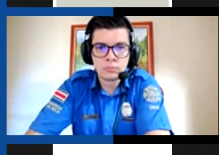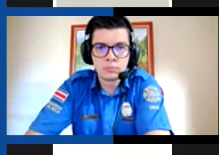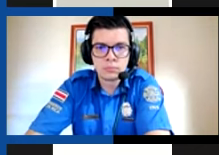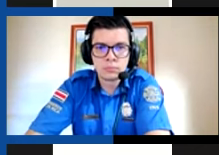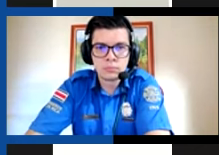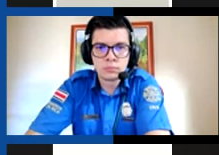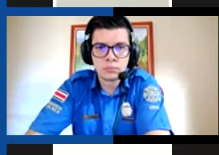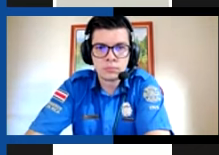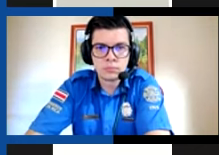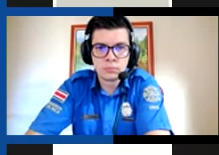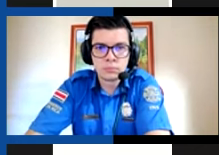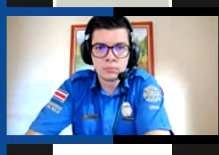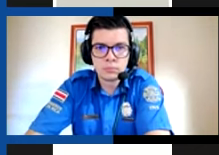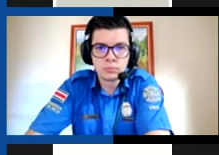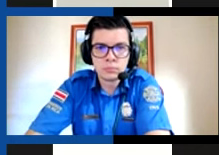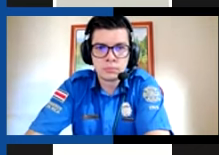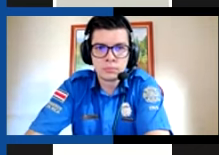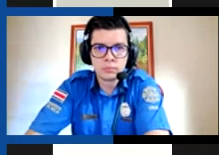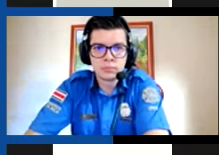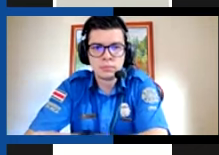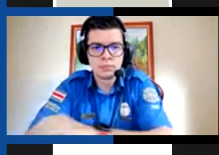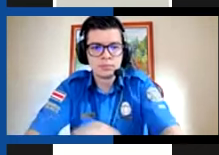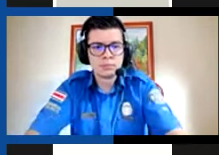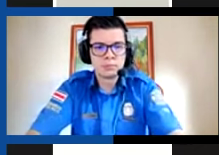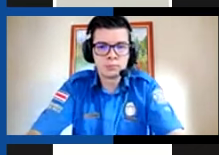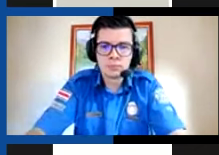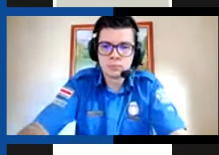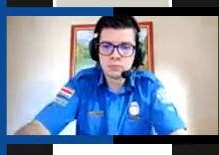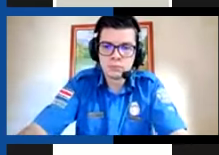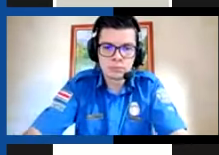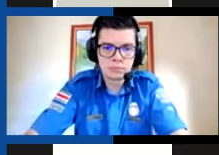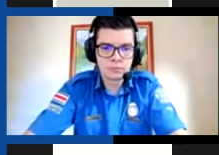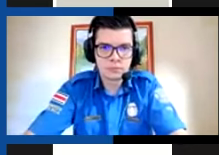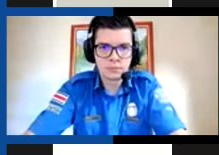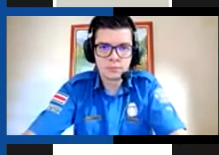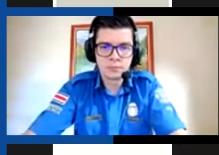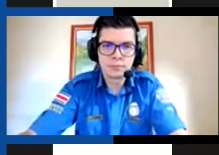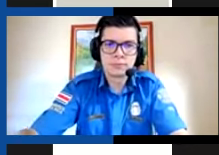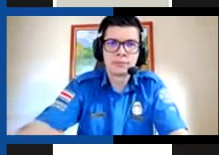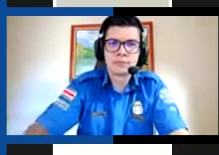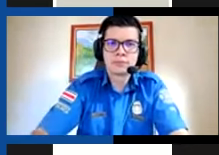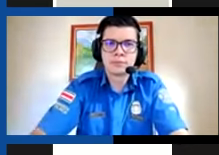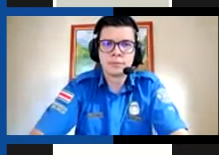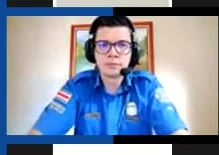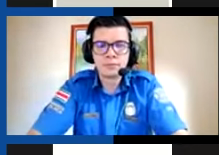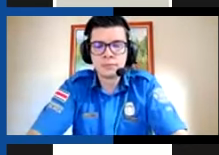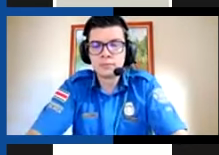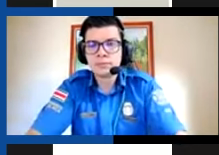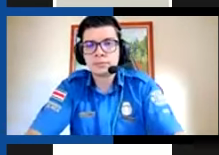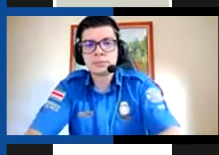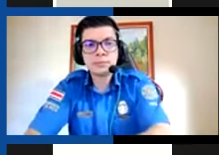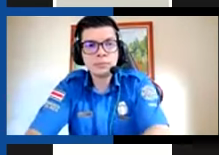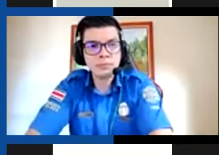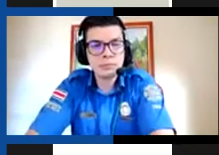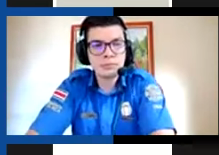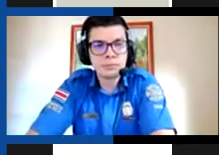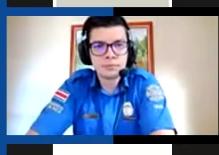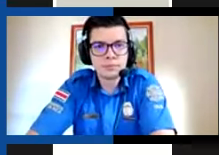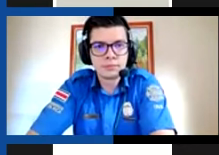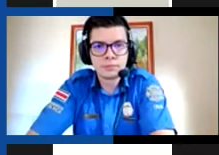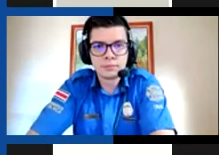la ingeniera Camila por sus palabras en nombre de la Comisión de Profesional Joven.